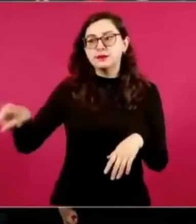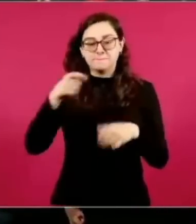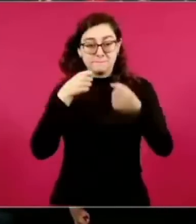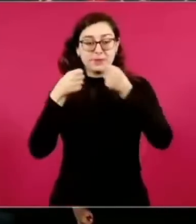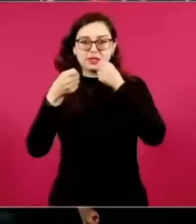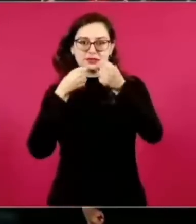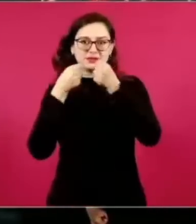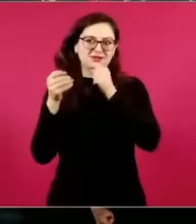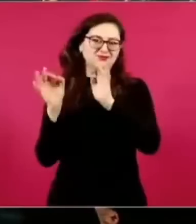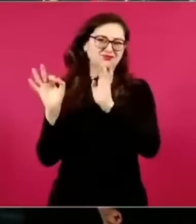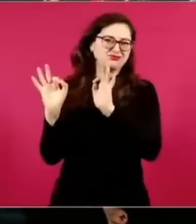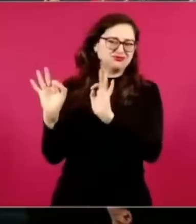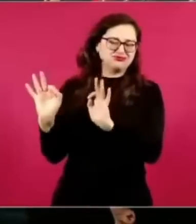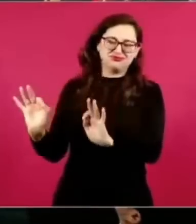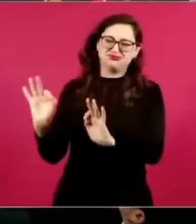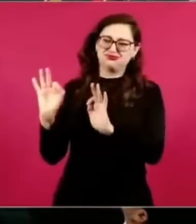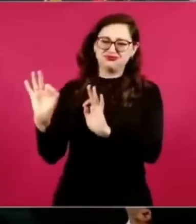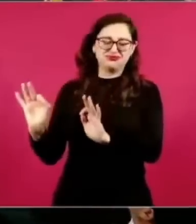Se